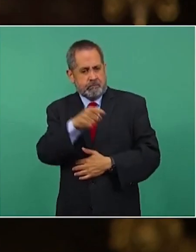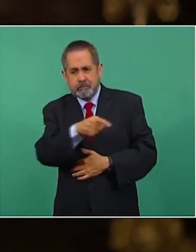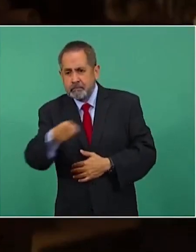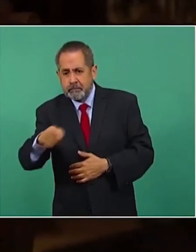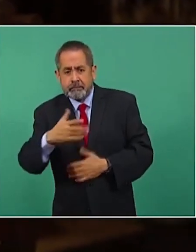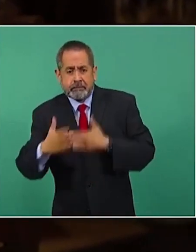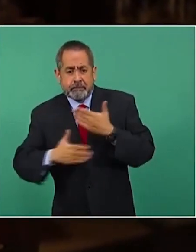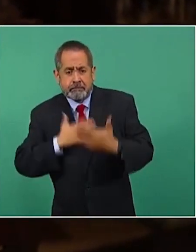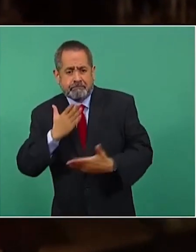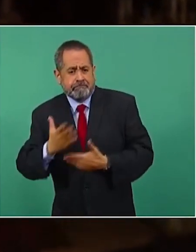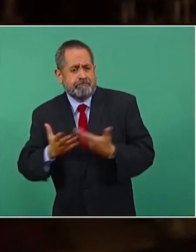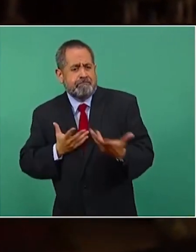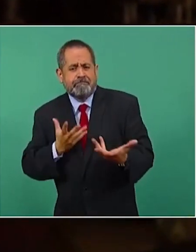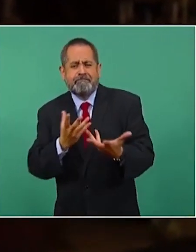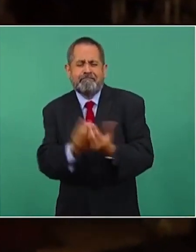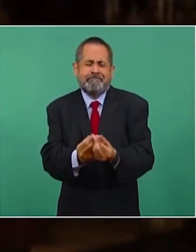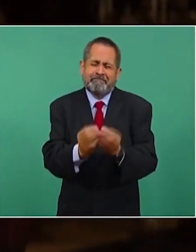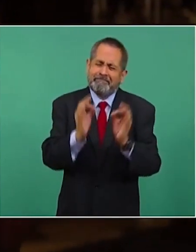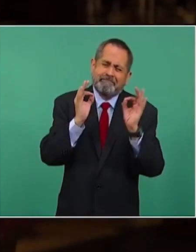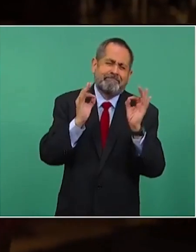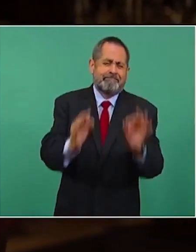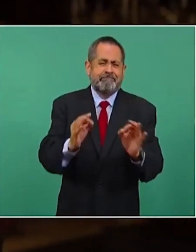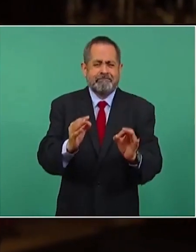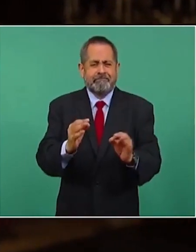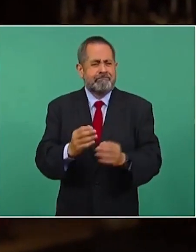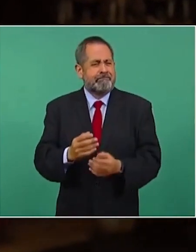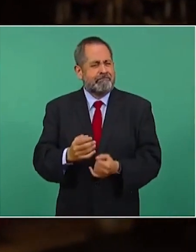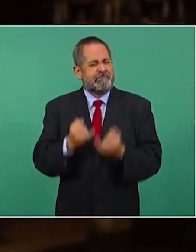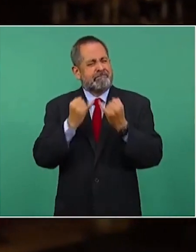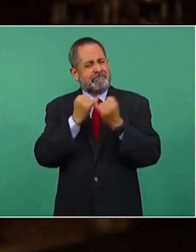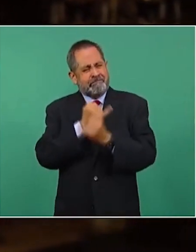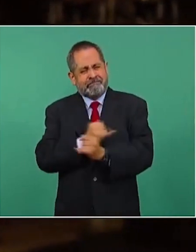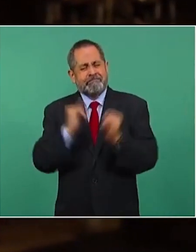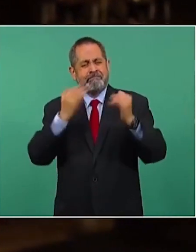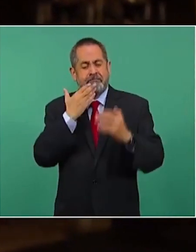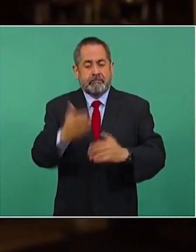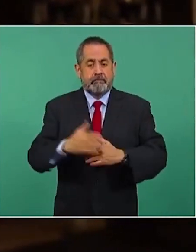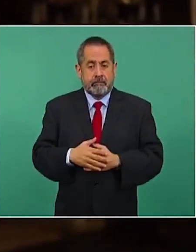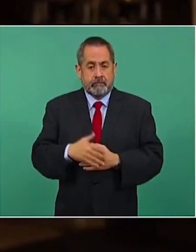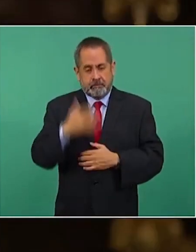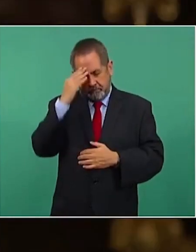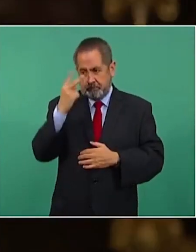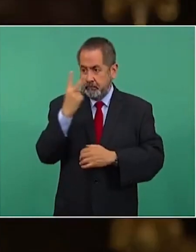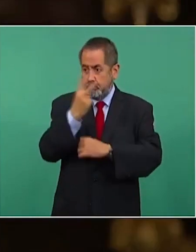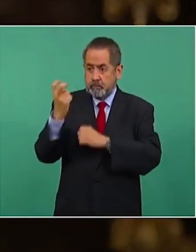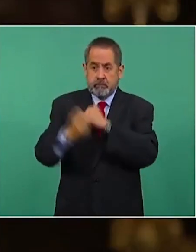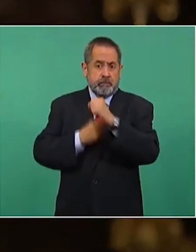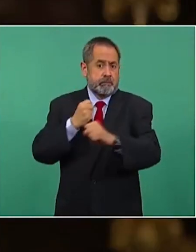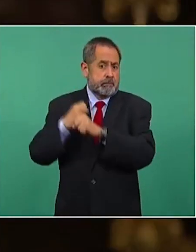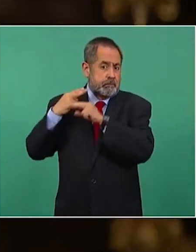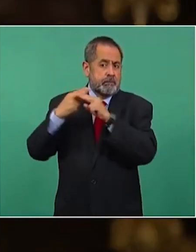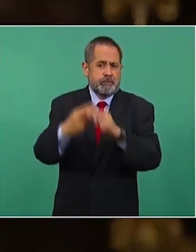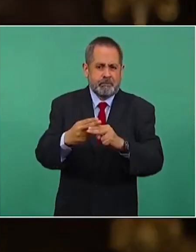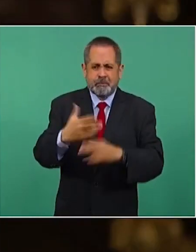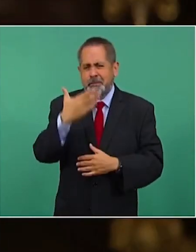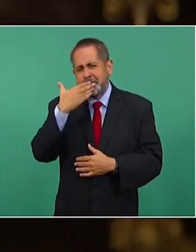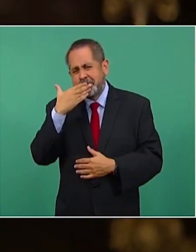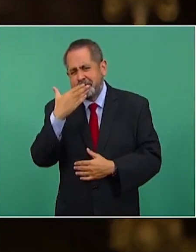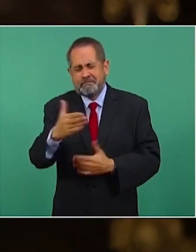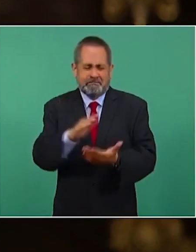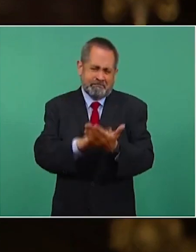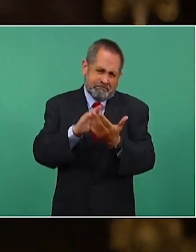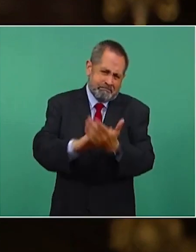respondió. Y sí usó el término de perdón. Es una carta que tiene